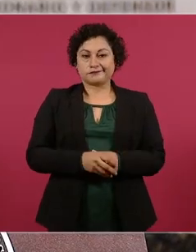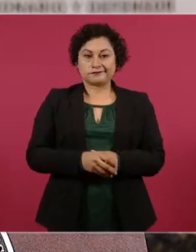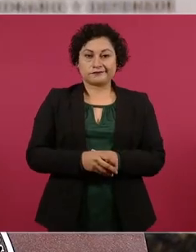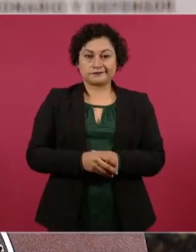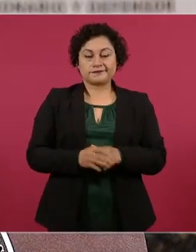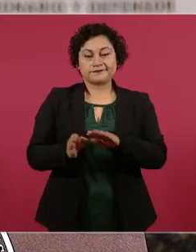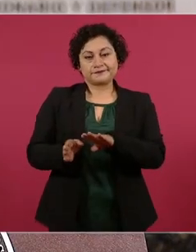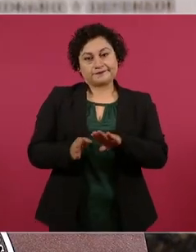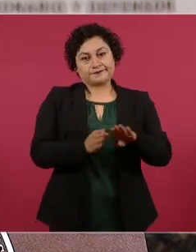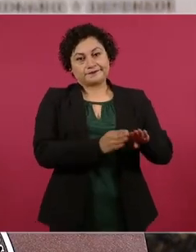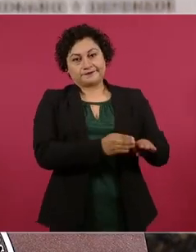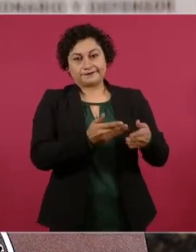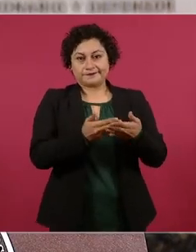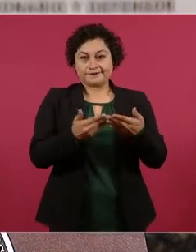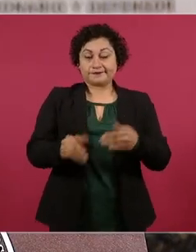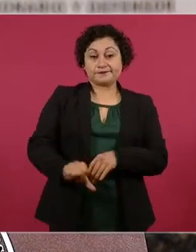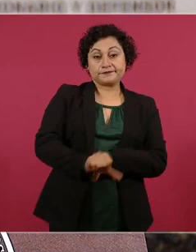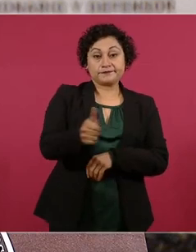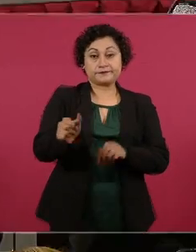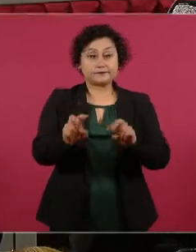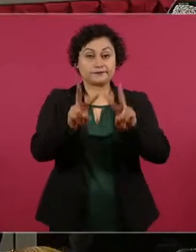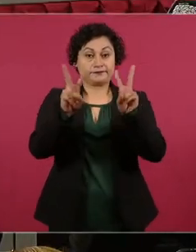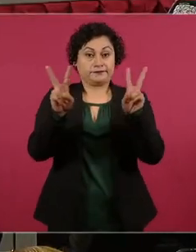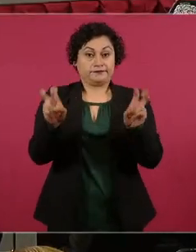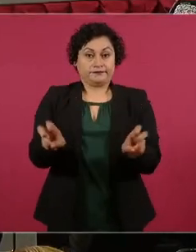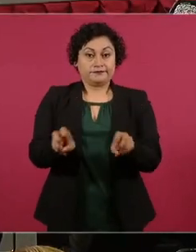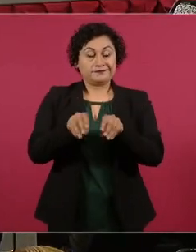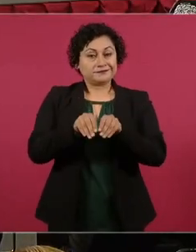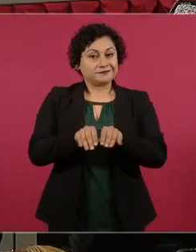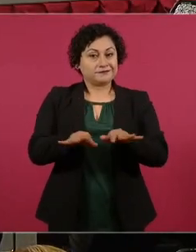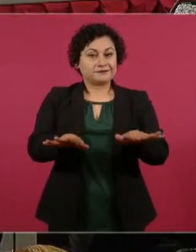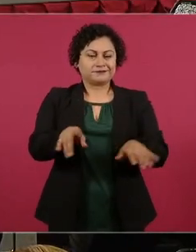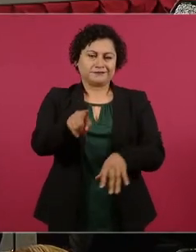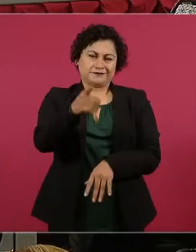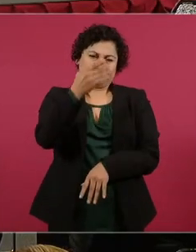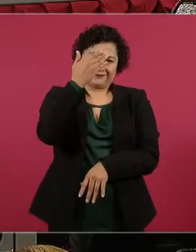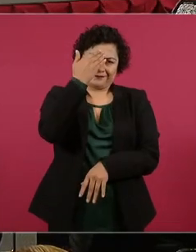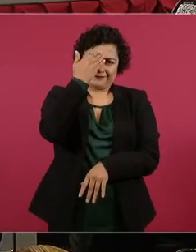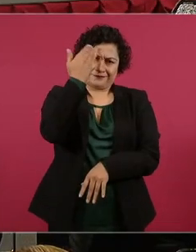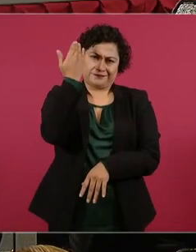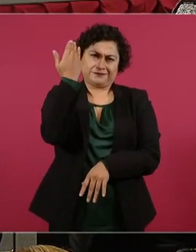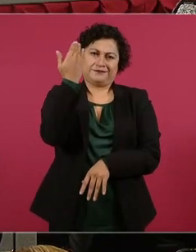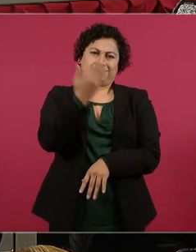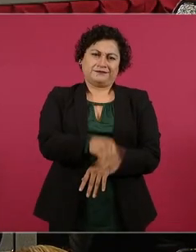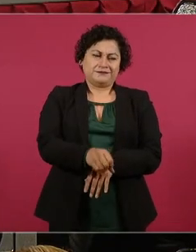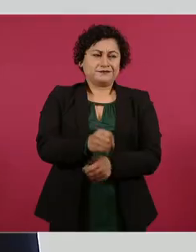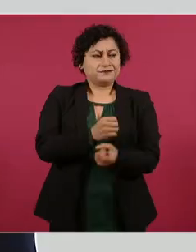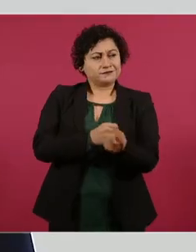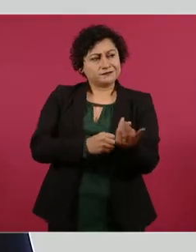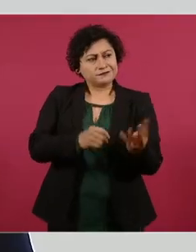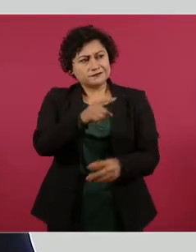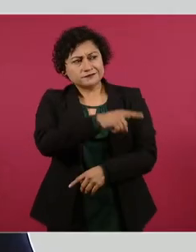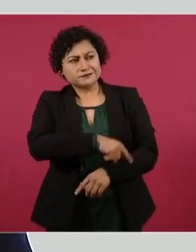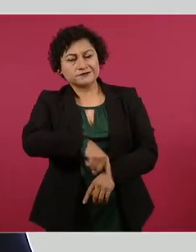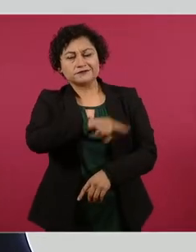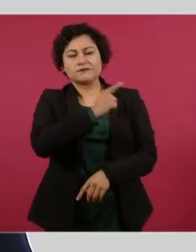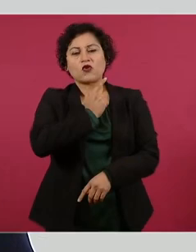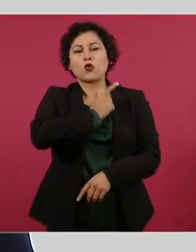esta que se difundió. Ya saben que les encanta difundir mentiras sobre